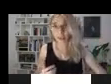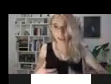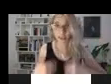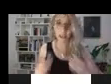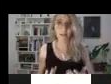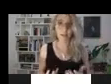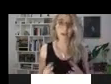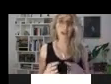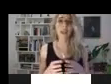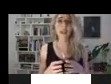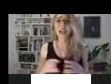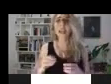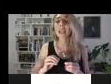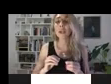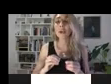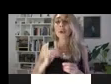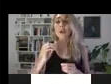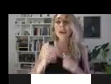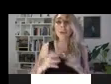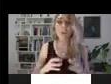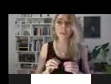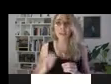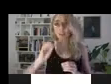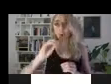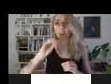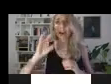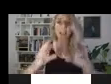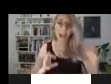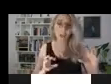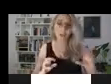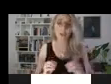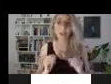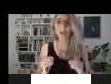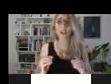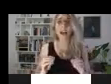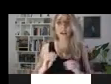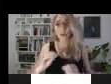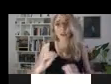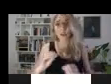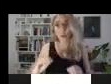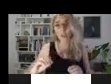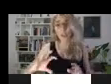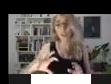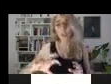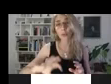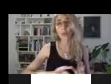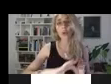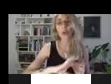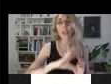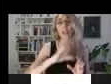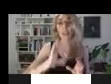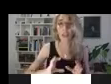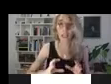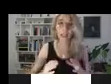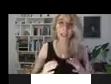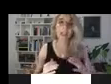forman parte de este campo y que no actúan de modo aislado, sino que actúan de un